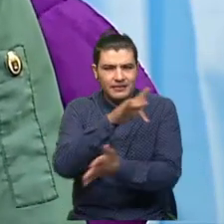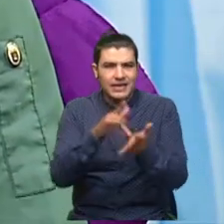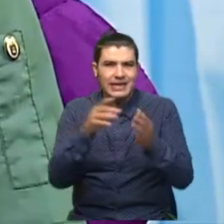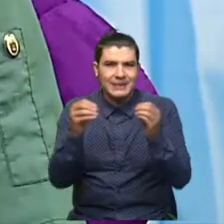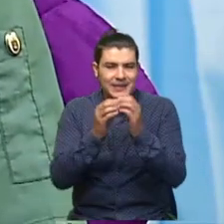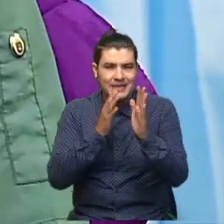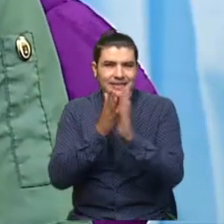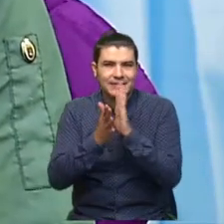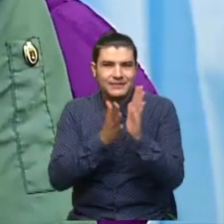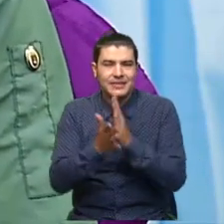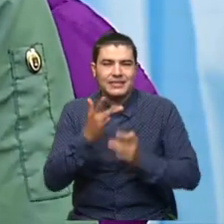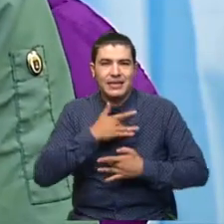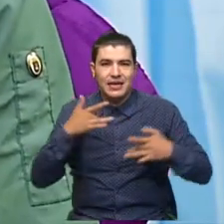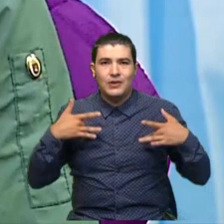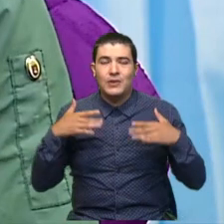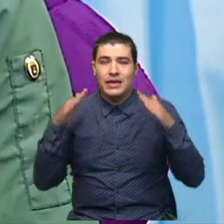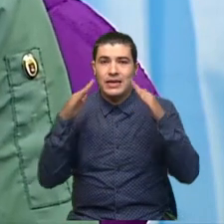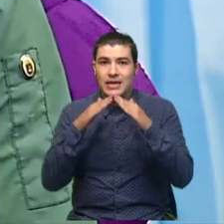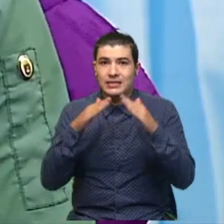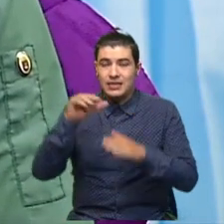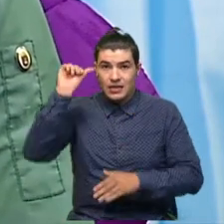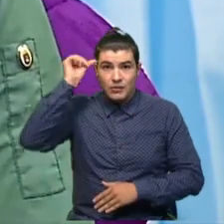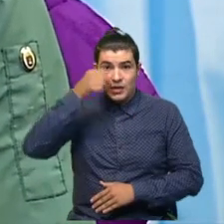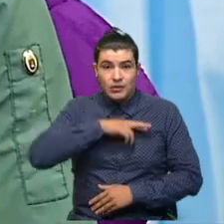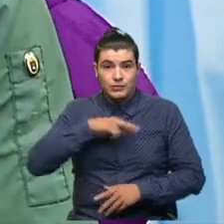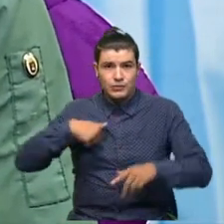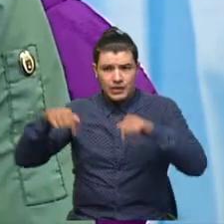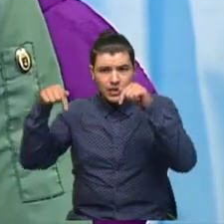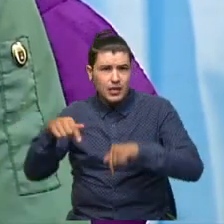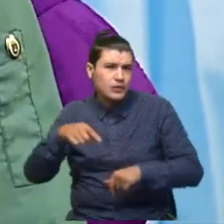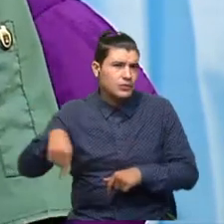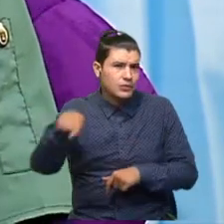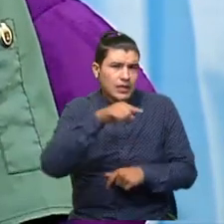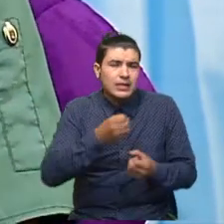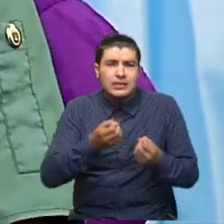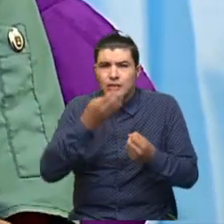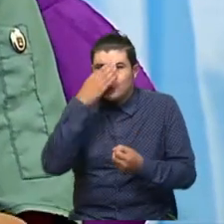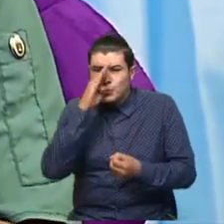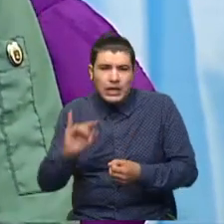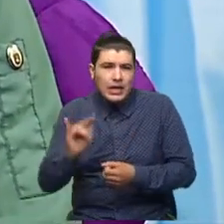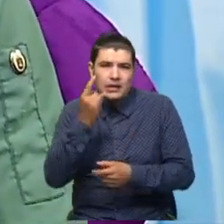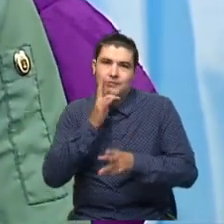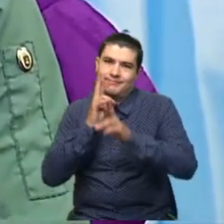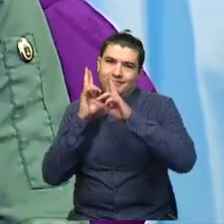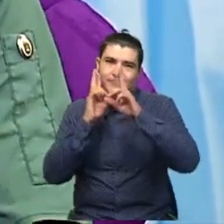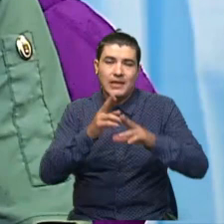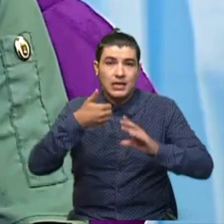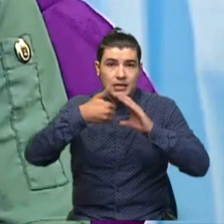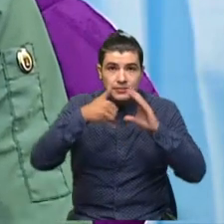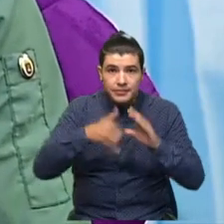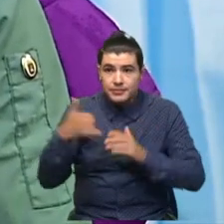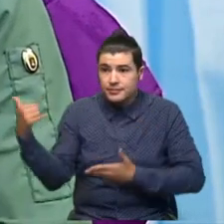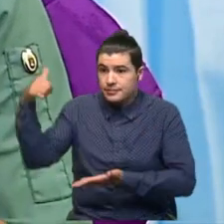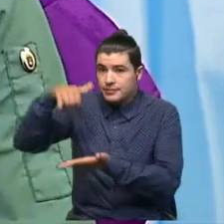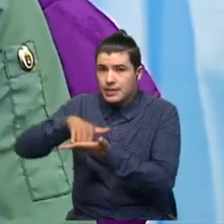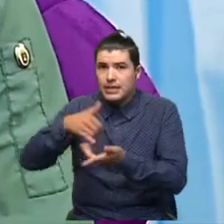más de Salud en Casa. Recuerde que estamos aquí para resolver cada una de sus inquietudes. Estaremos atentos de la línea de WhatsApp, de nuestro teléfono